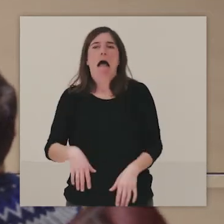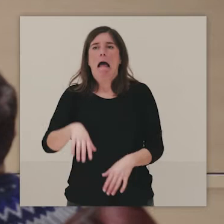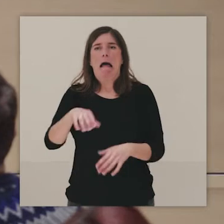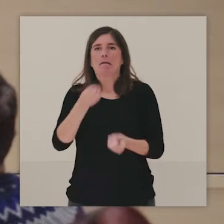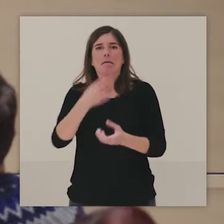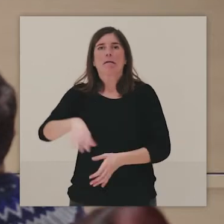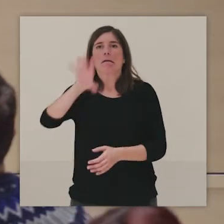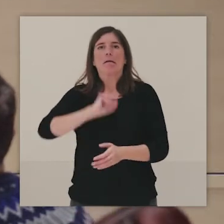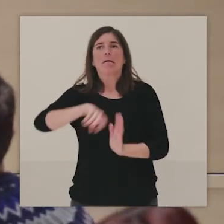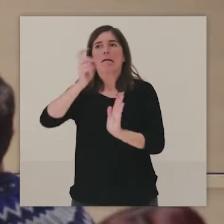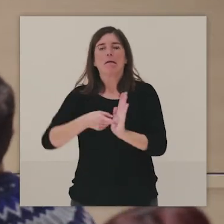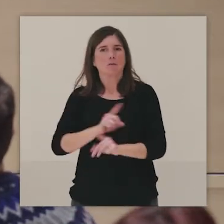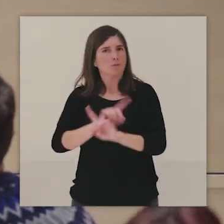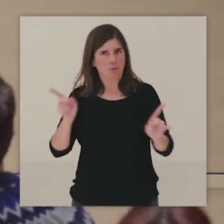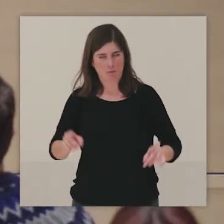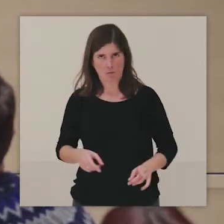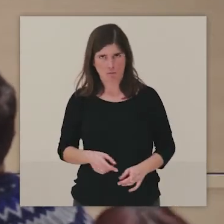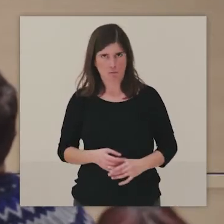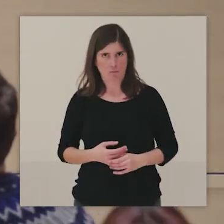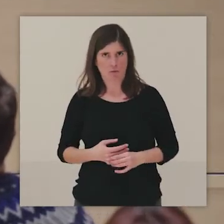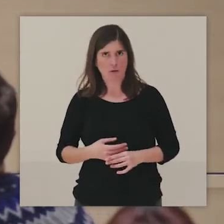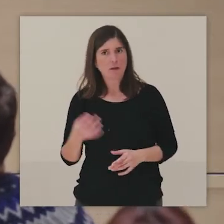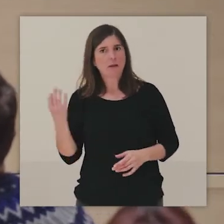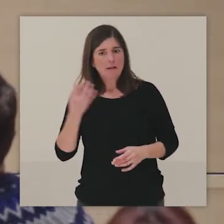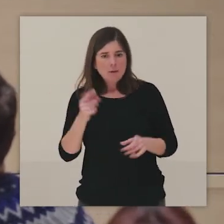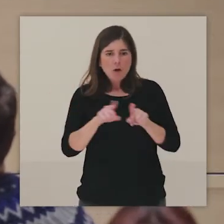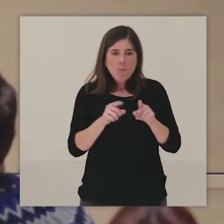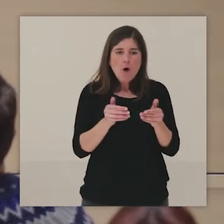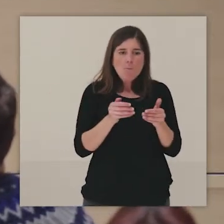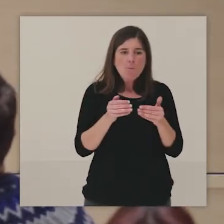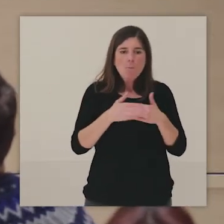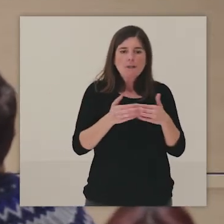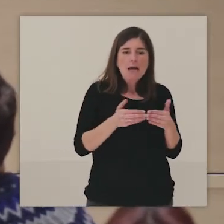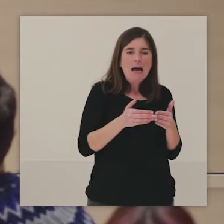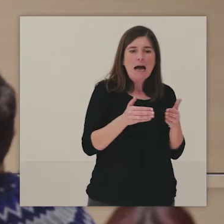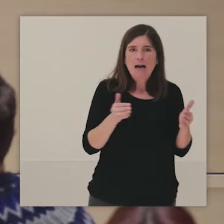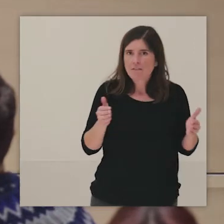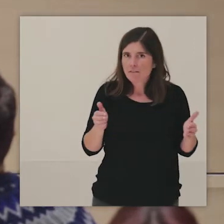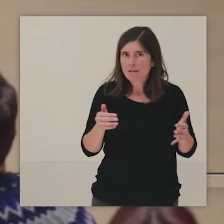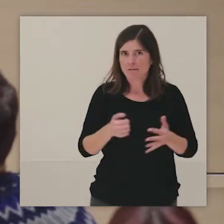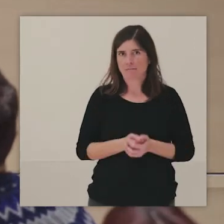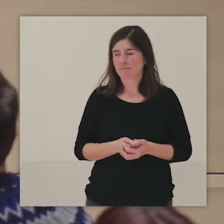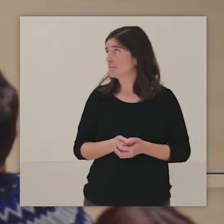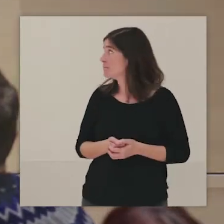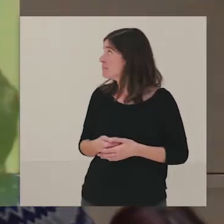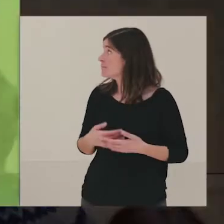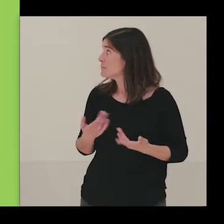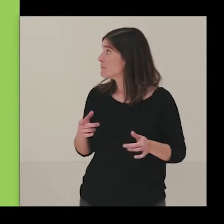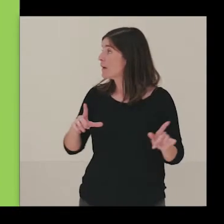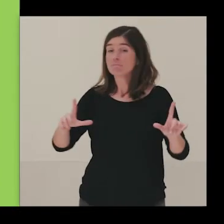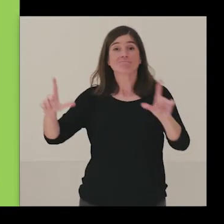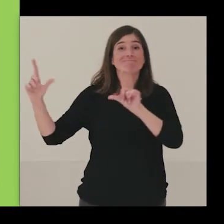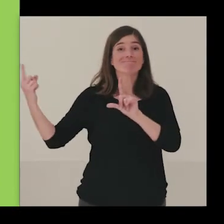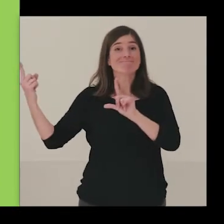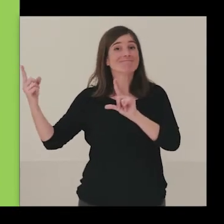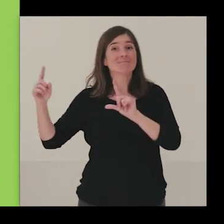muchas otras cosas. Tenemos que enfocar siempre esta cuestión de esa manera. Y aquí os pongo esta diapositiva aposta así. Es decir,